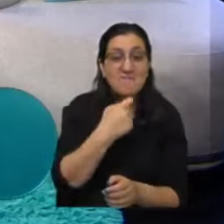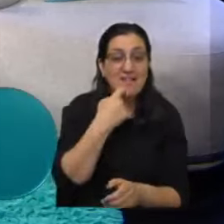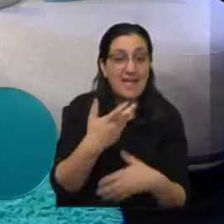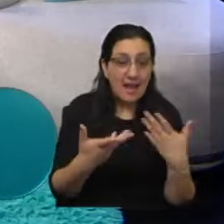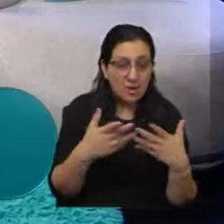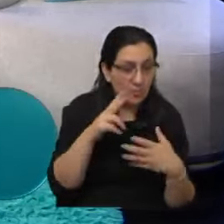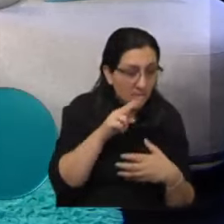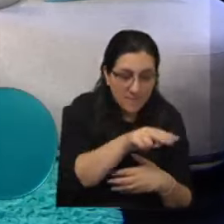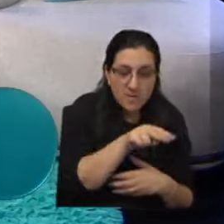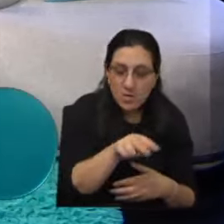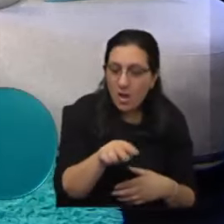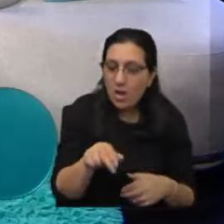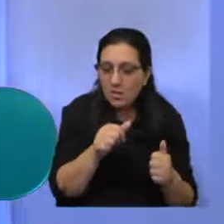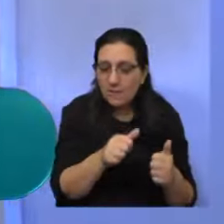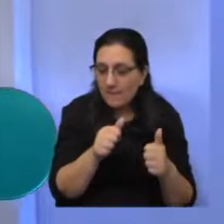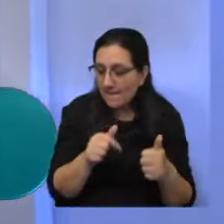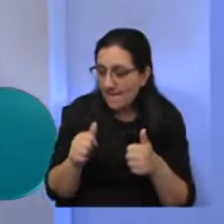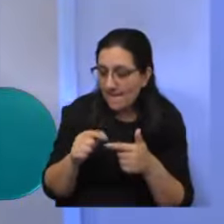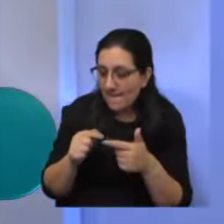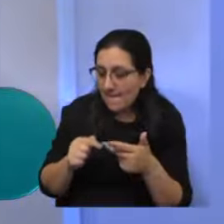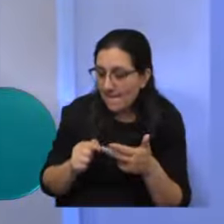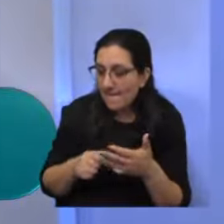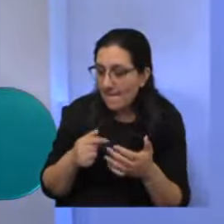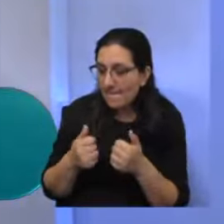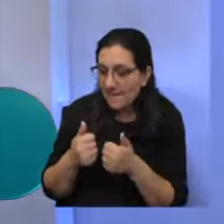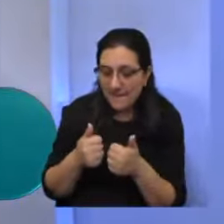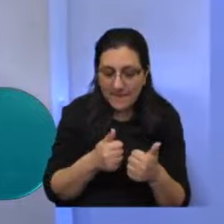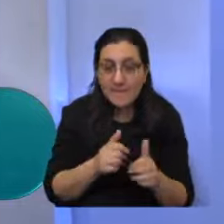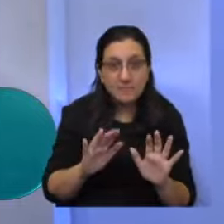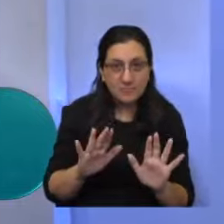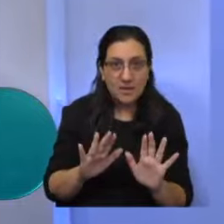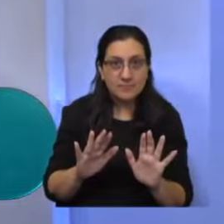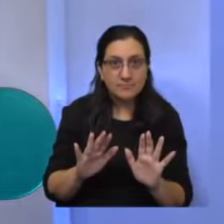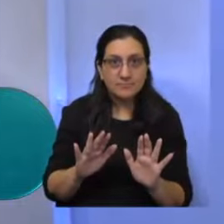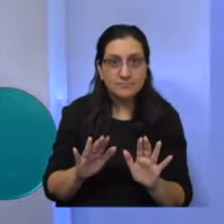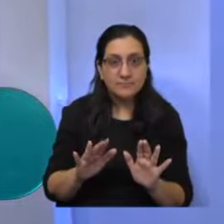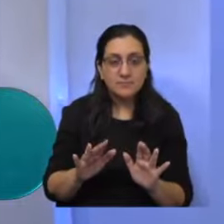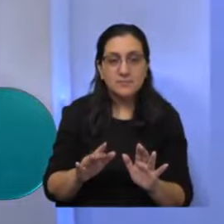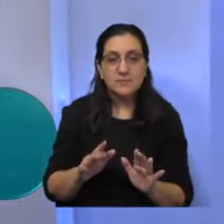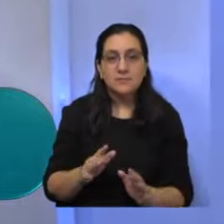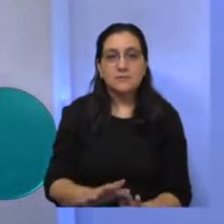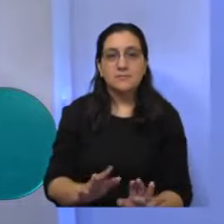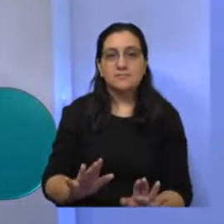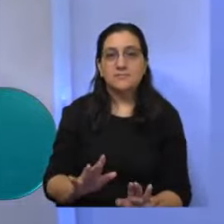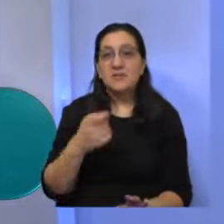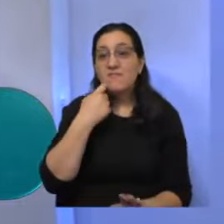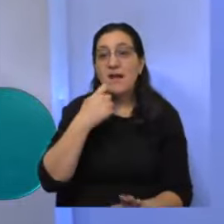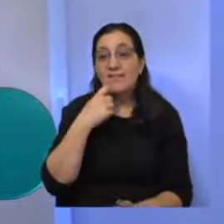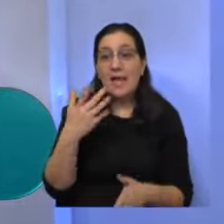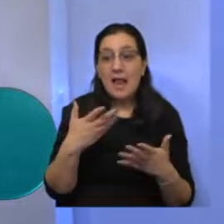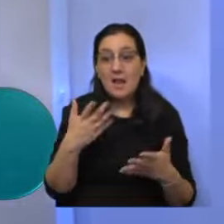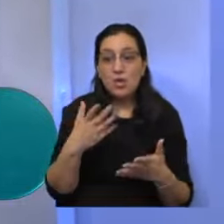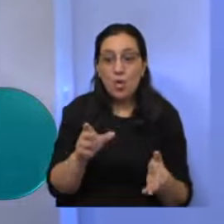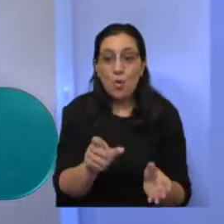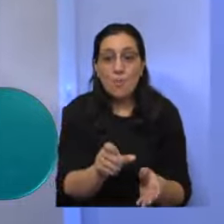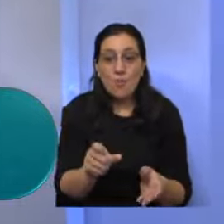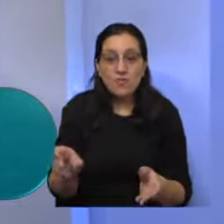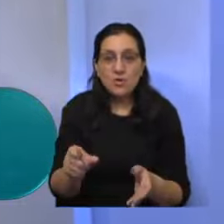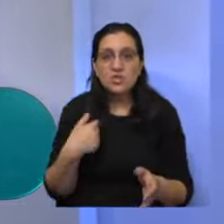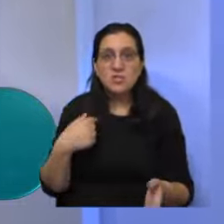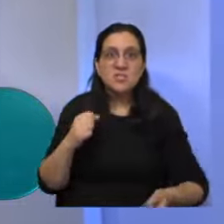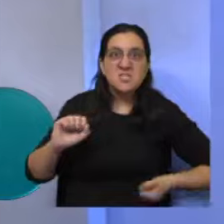Claro. Porque lo miro así y sé si está todo. Si falta algo, alguien me movió algo y ahí me